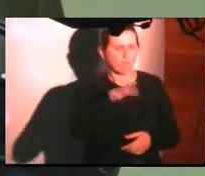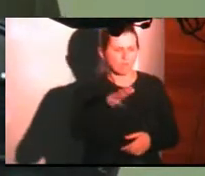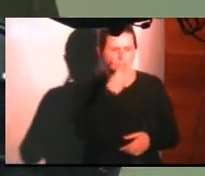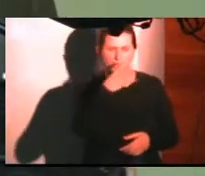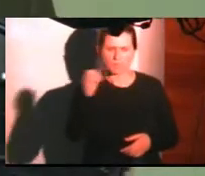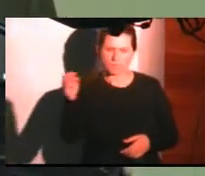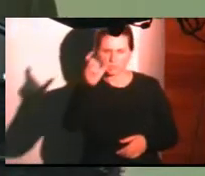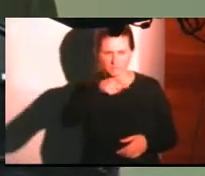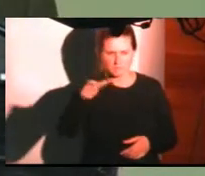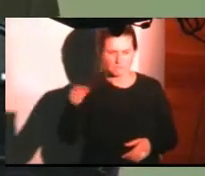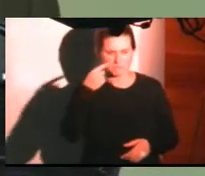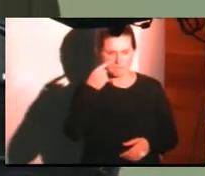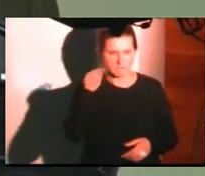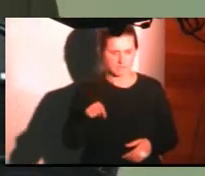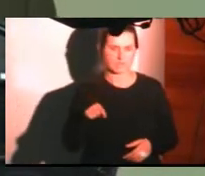400 habitantes.